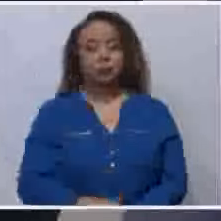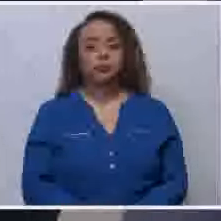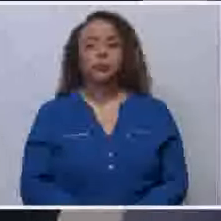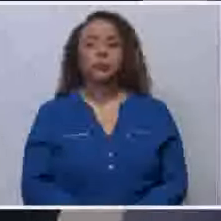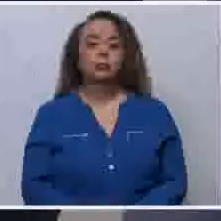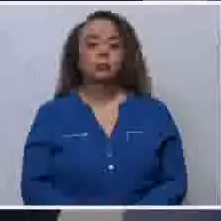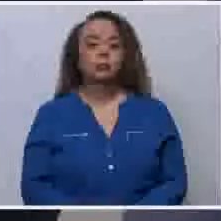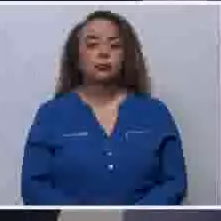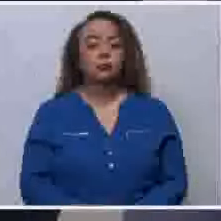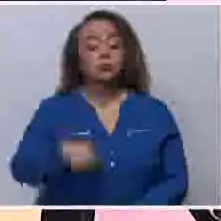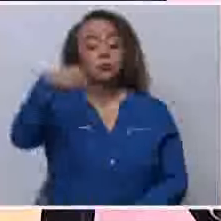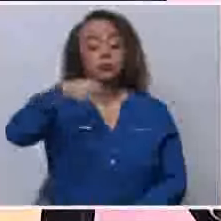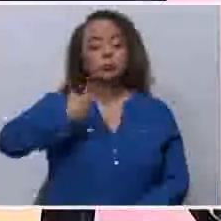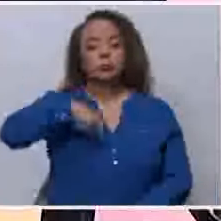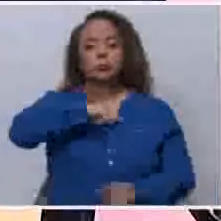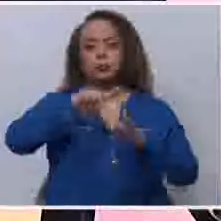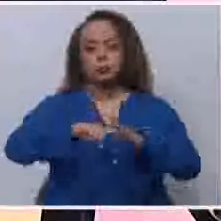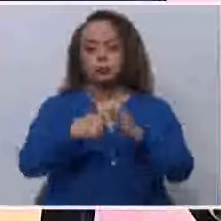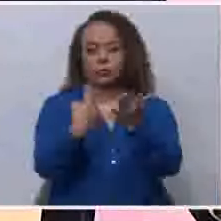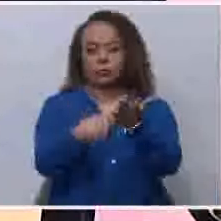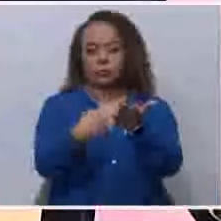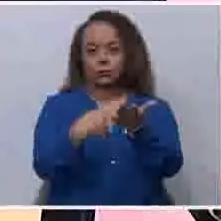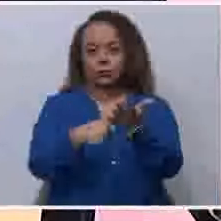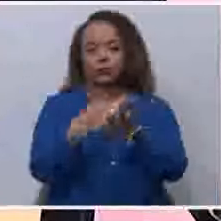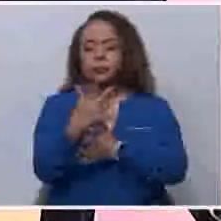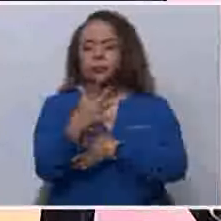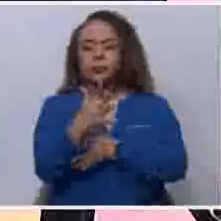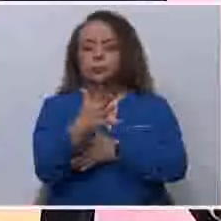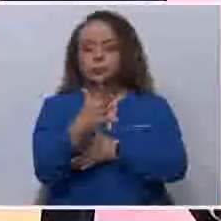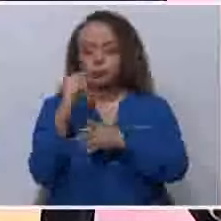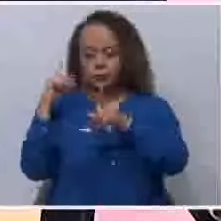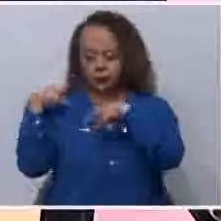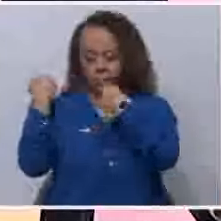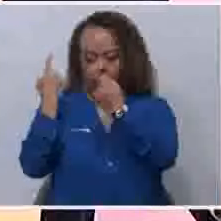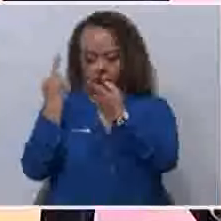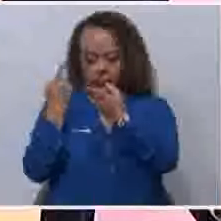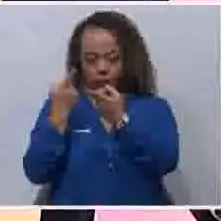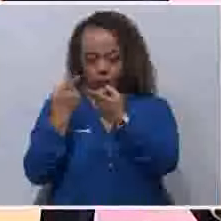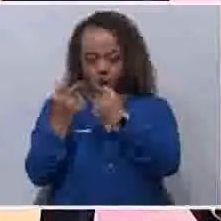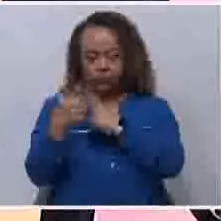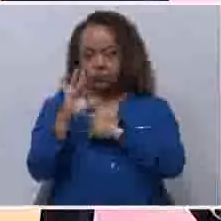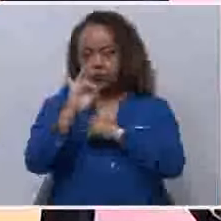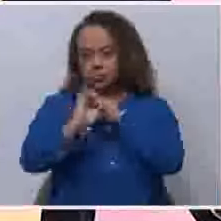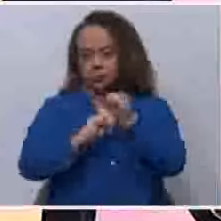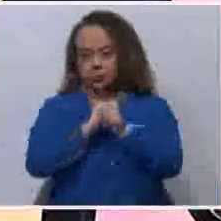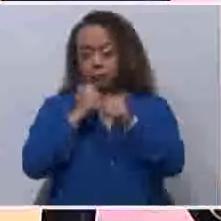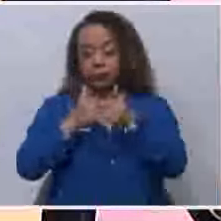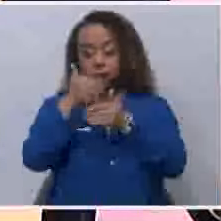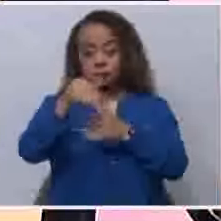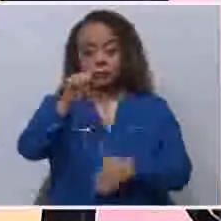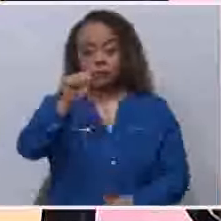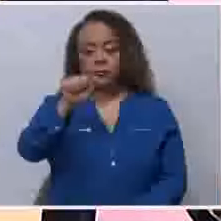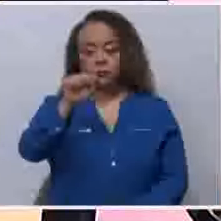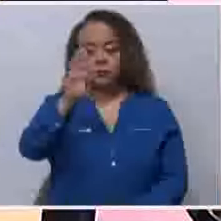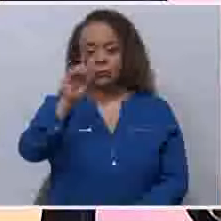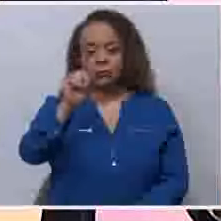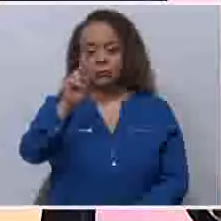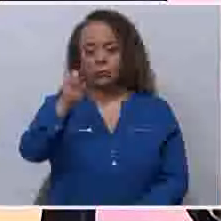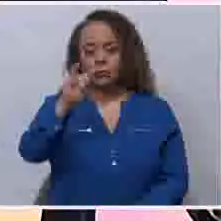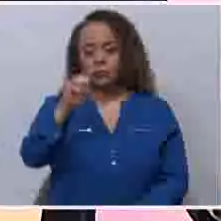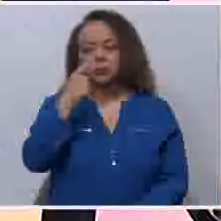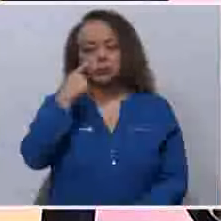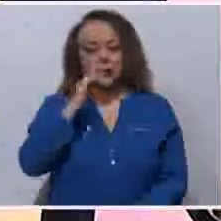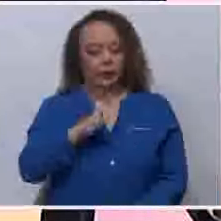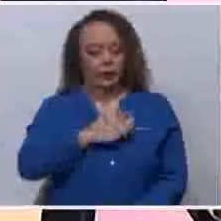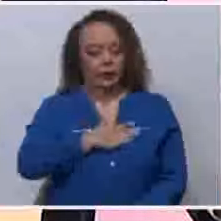que aquí hemos entrado en un debate desde hace más o menos unos 8 años, después de Álvaro Saborío, me parece, después de